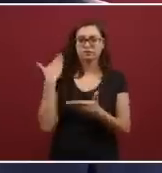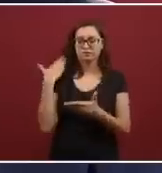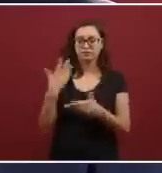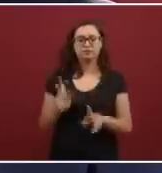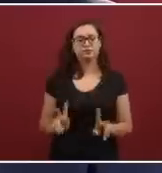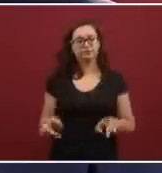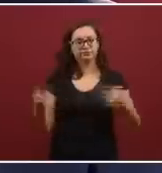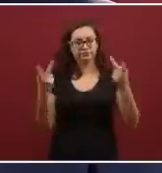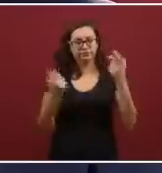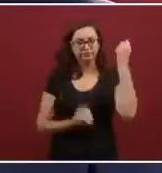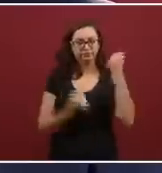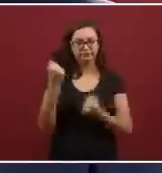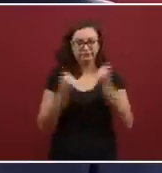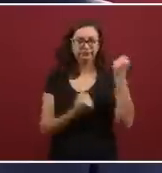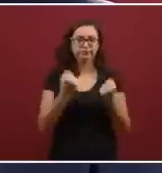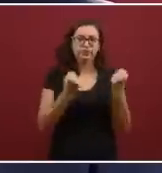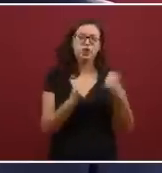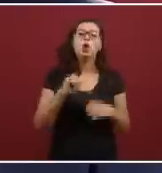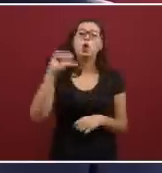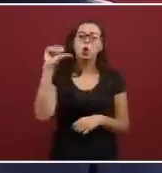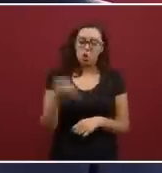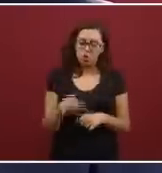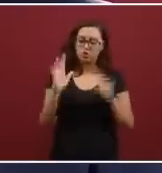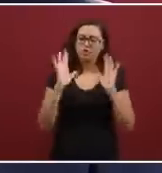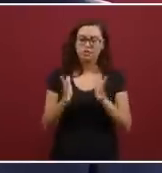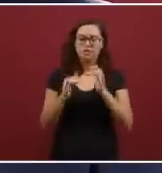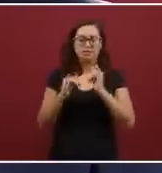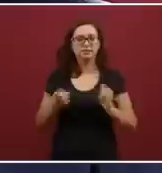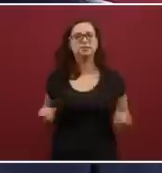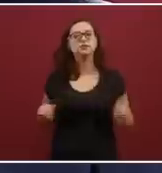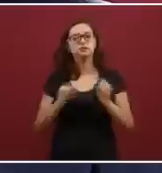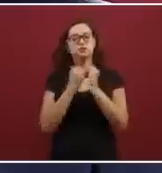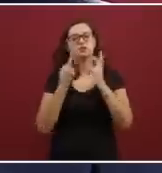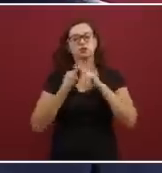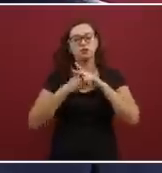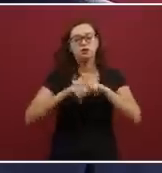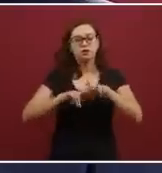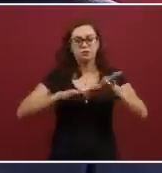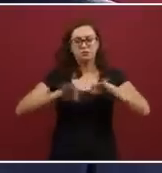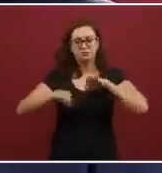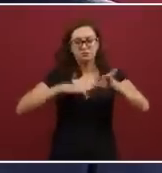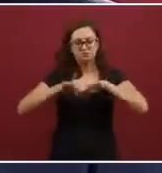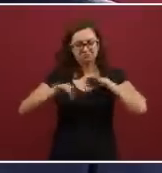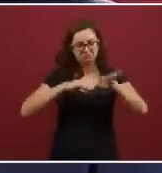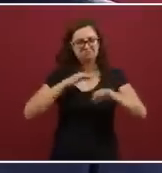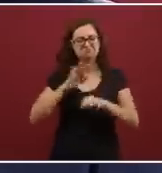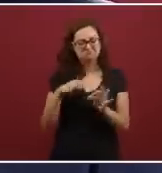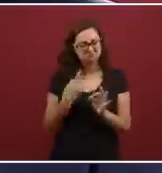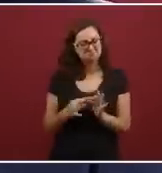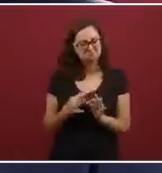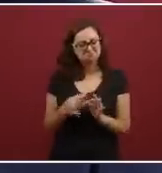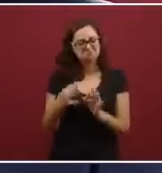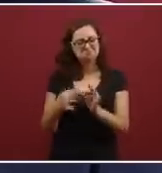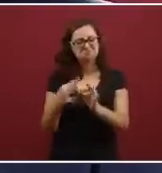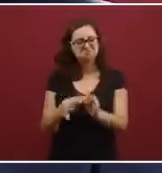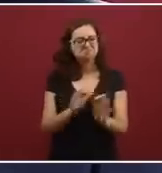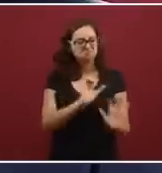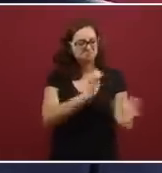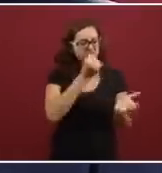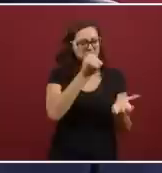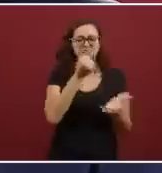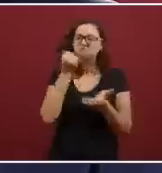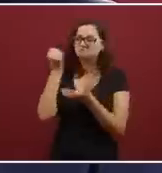vehículos y hoy, pues, el instituto está operando, el instituto va, el devolverle al pueblo lo robado